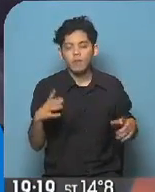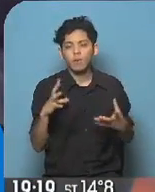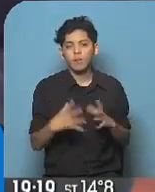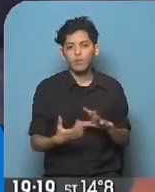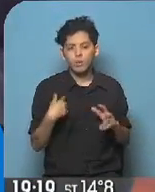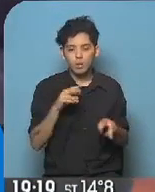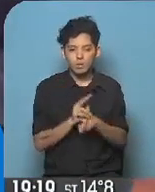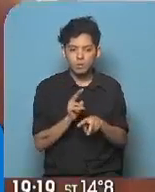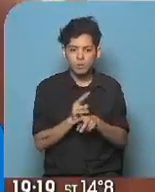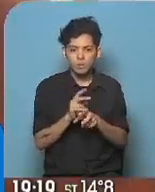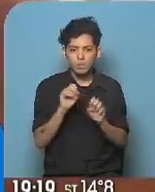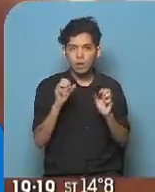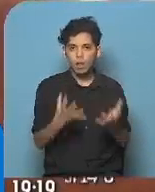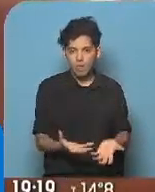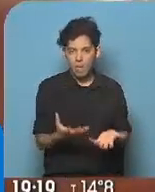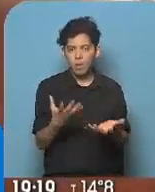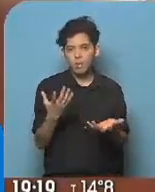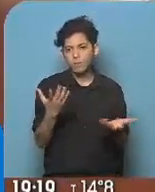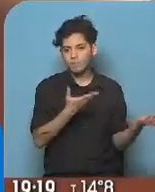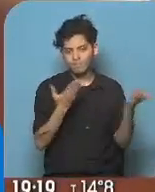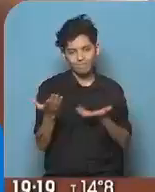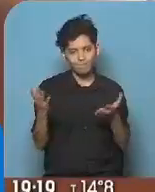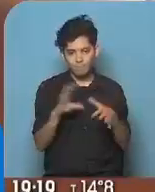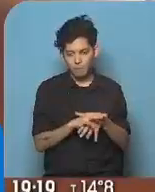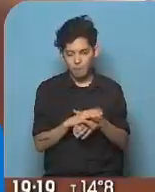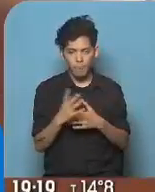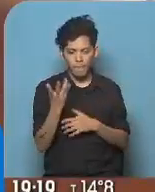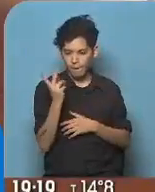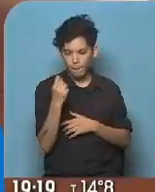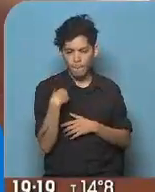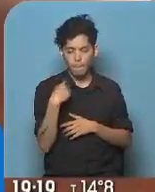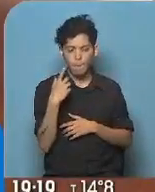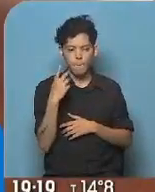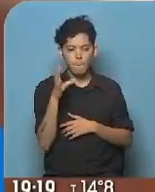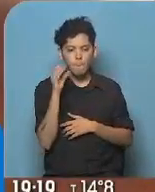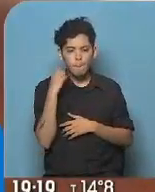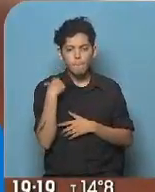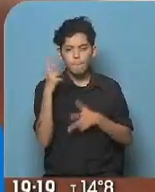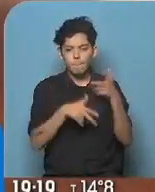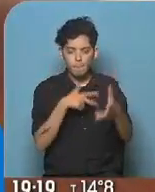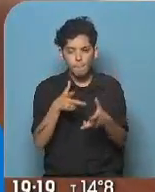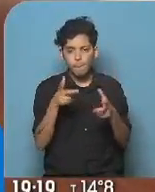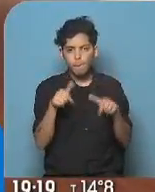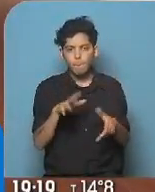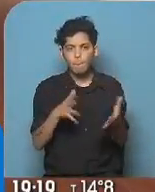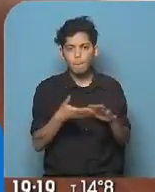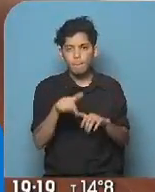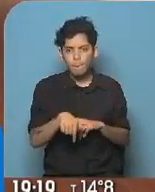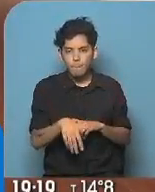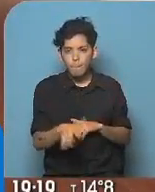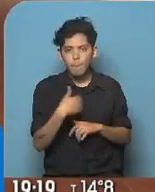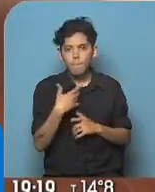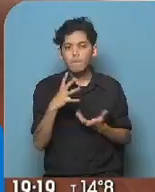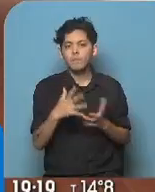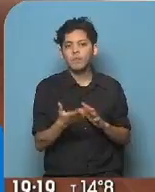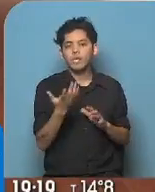de los sectores más vulnerables bienvenidas sean recién los escuchado hablar de las medidas de hoy y esto nos decía que las medidas tal